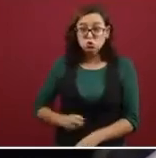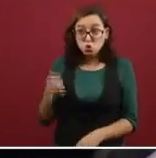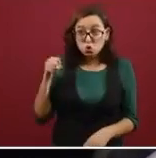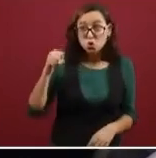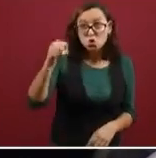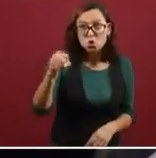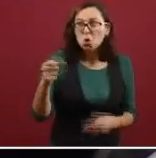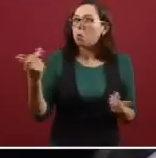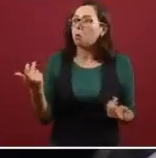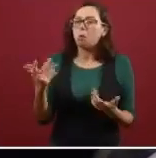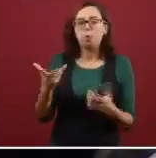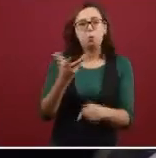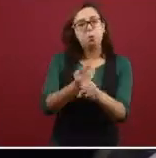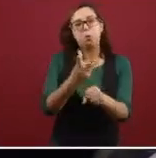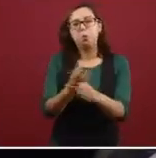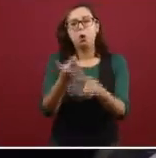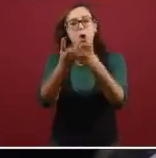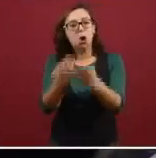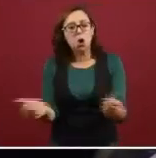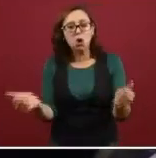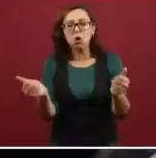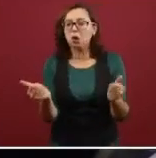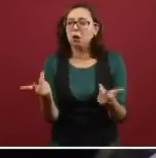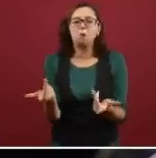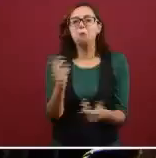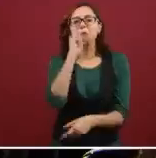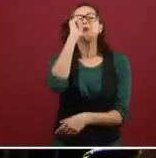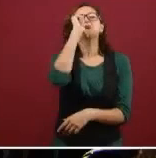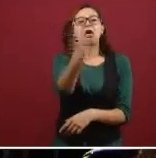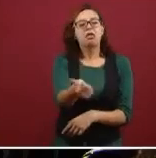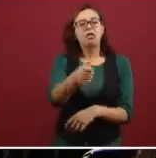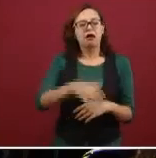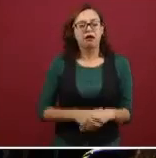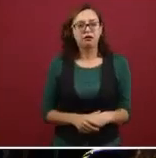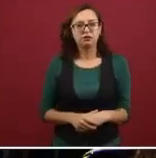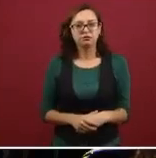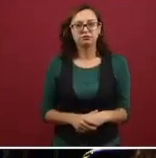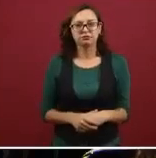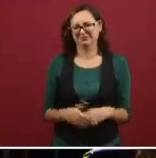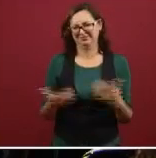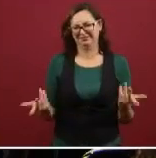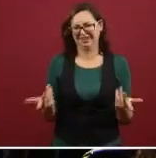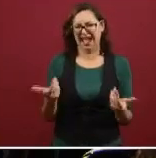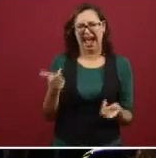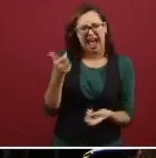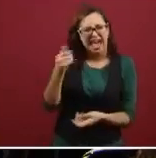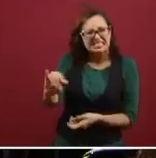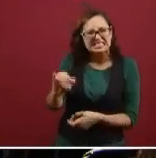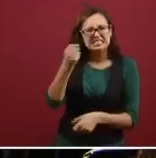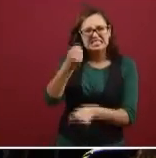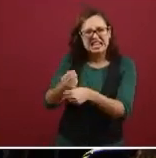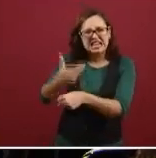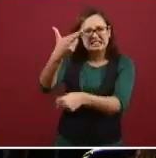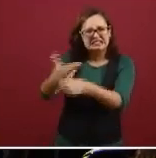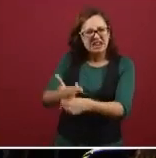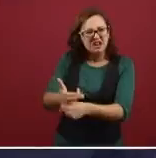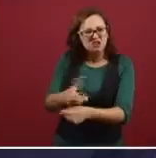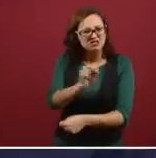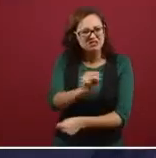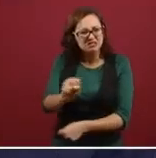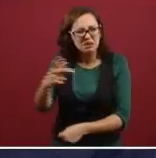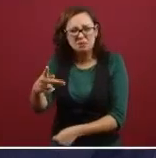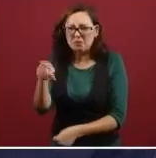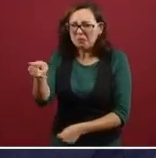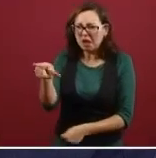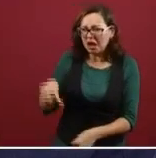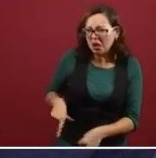de Seguridad de un estado como Nuevo León, que él tiene, se supone, la obligación de